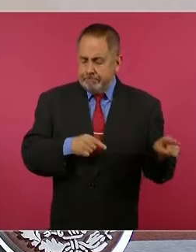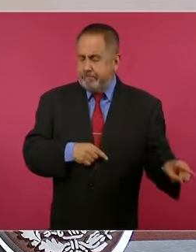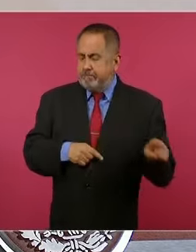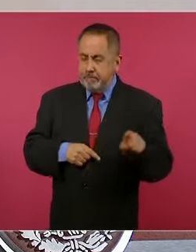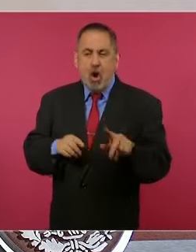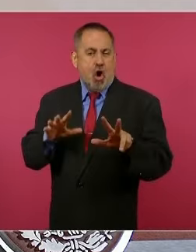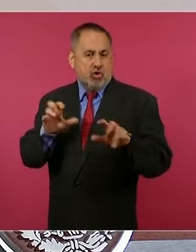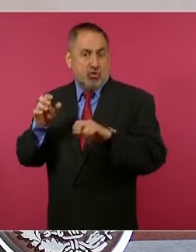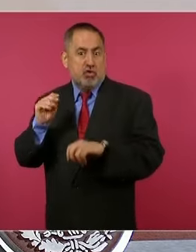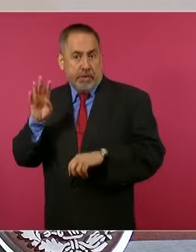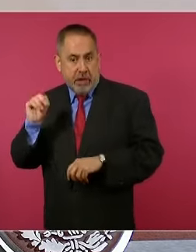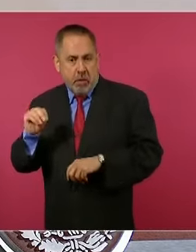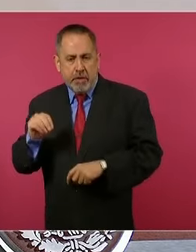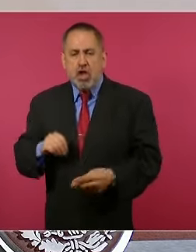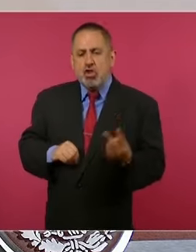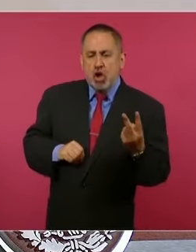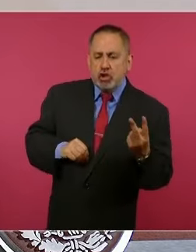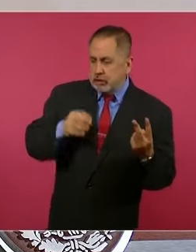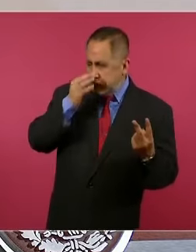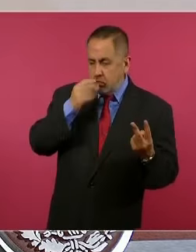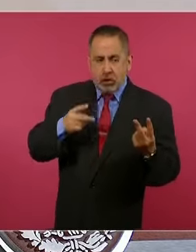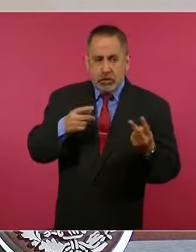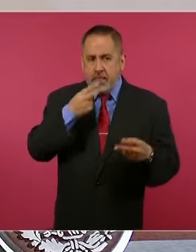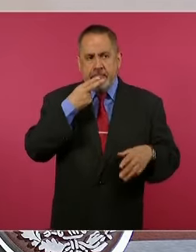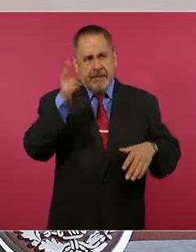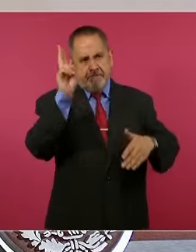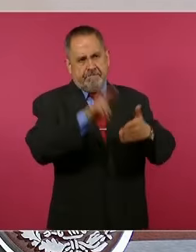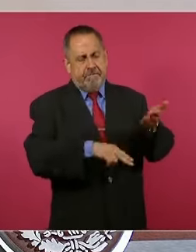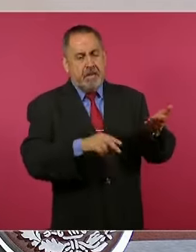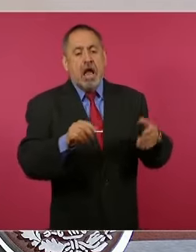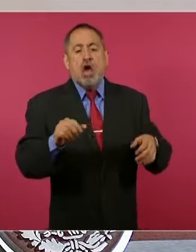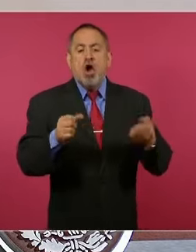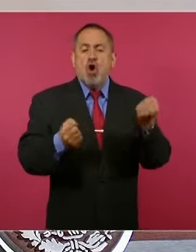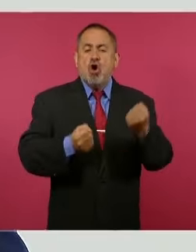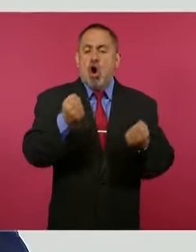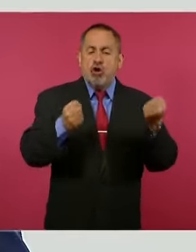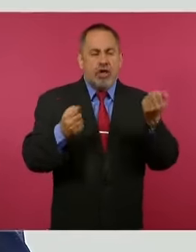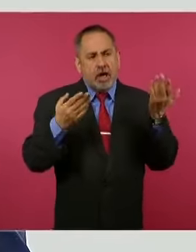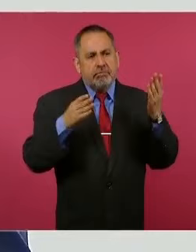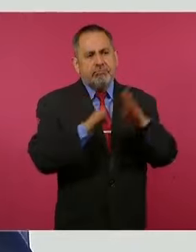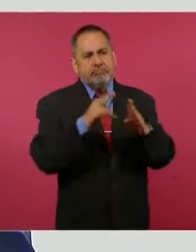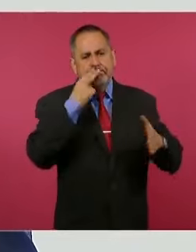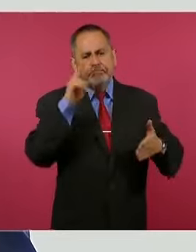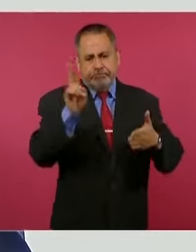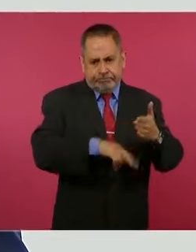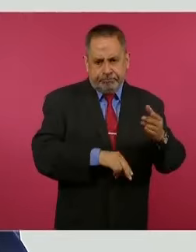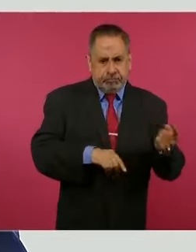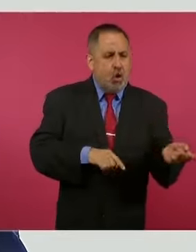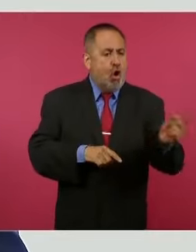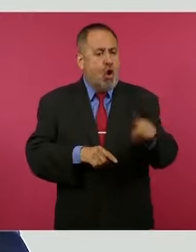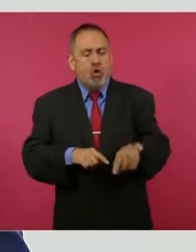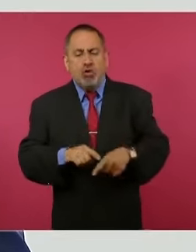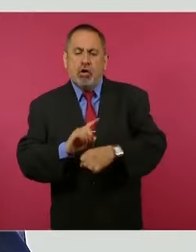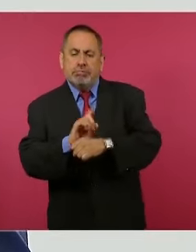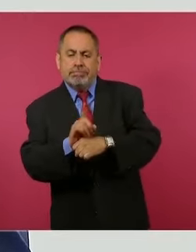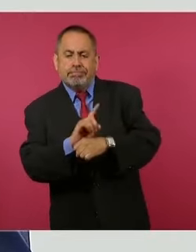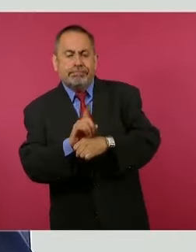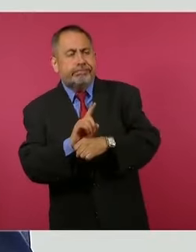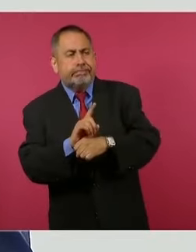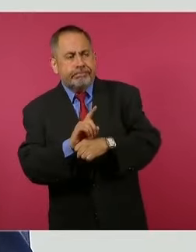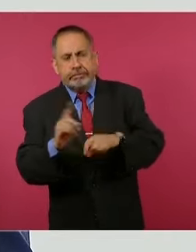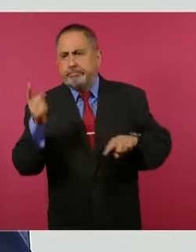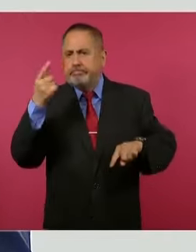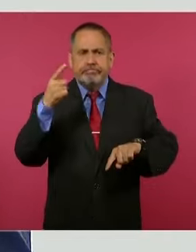verificaciones que les comenté solamente se inmovilizó un vehículo un instrumento de medición y de un total de 15